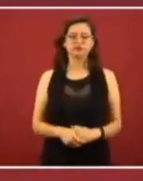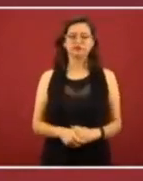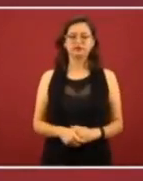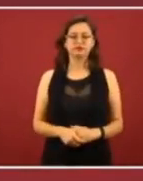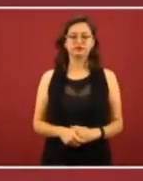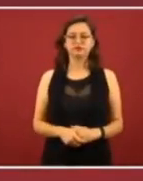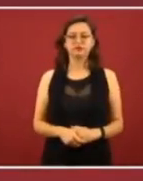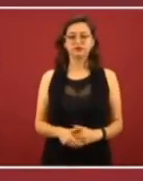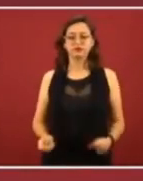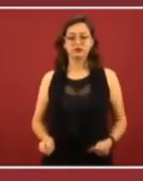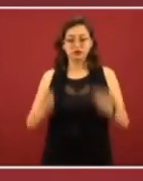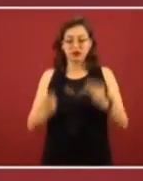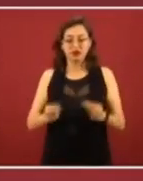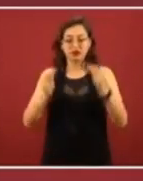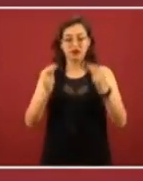no lucrativo.